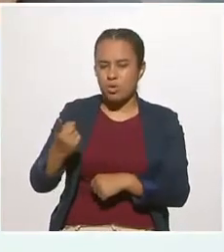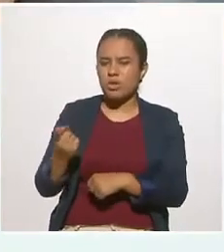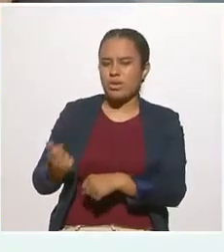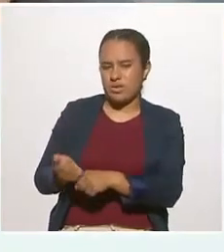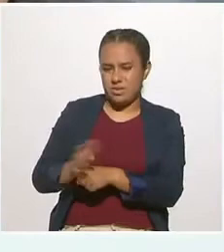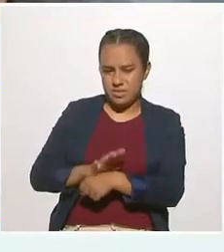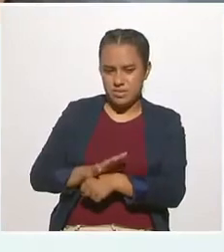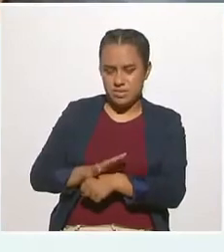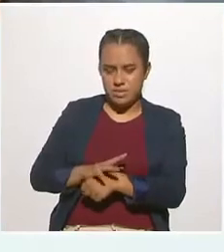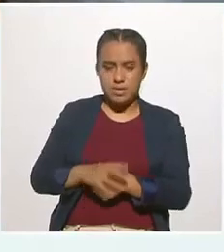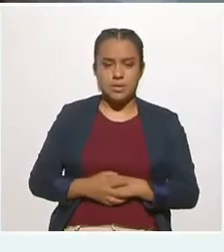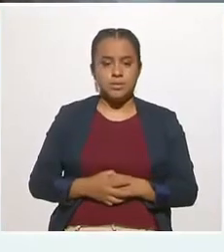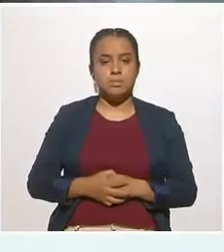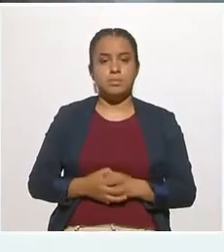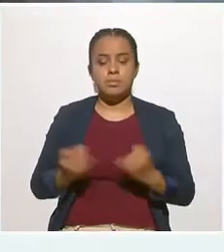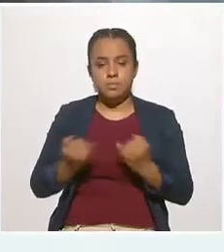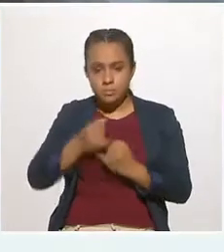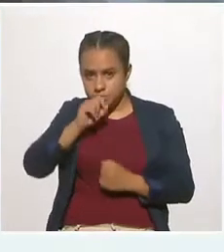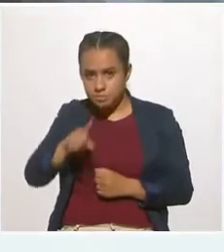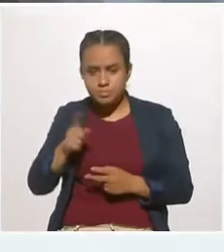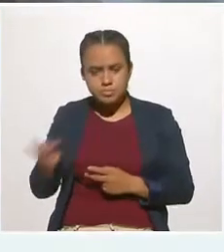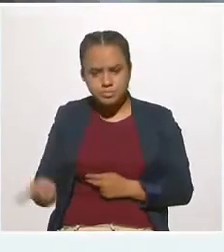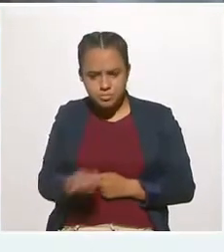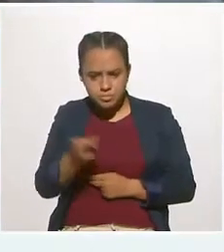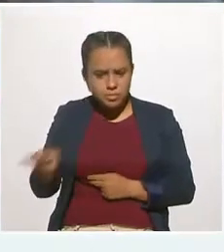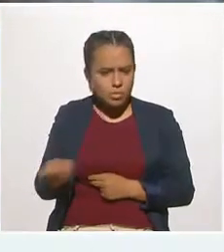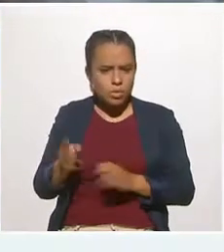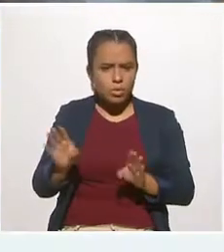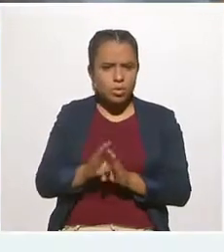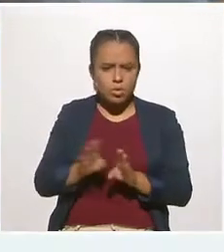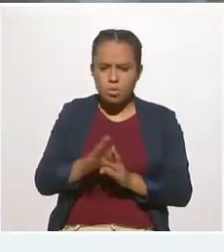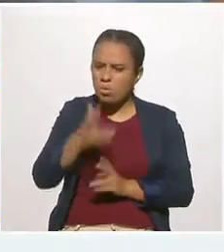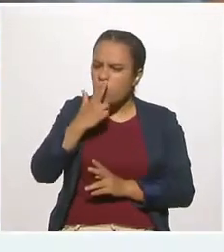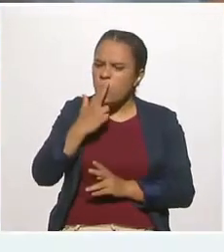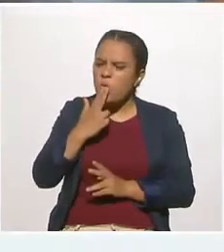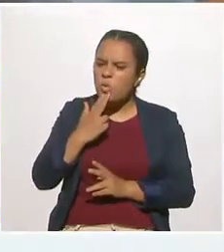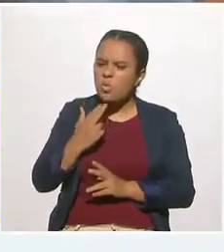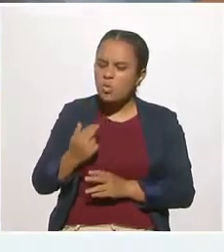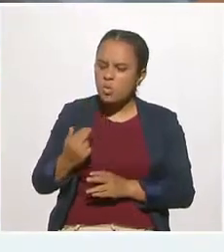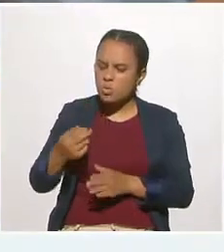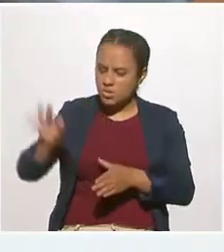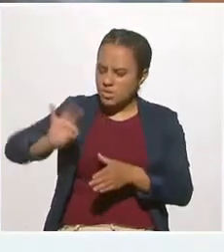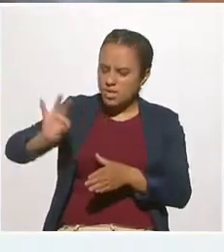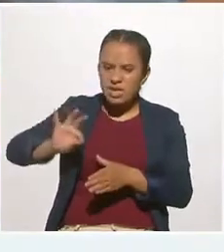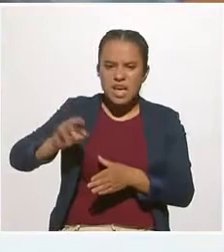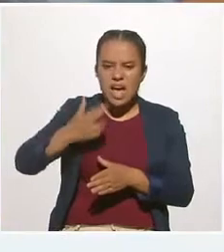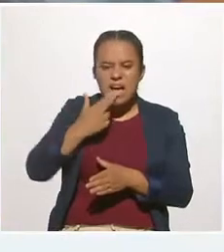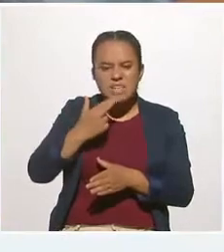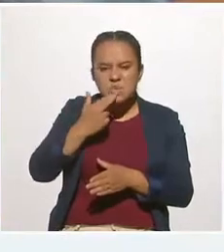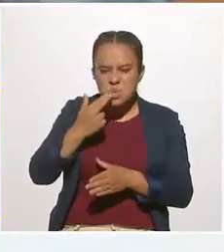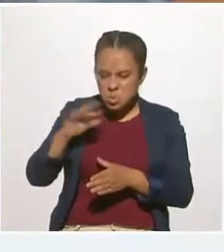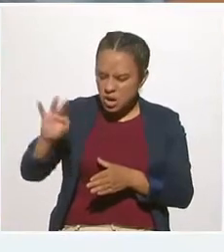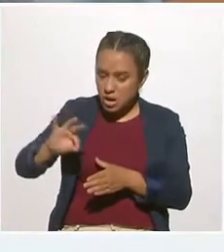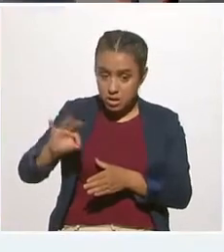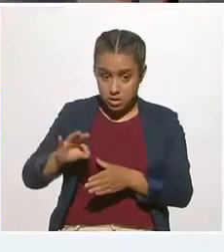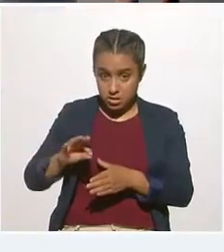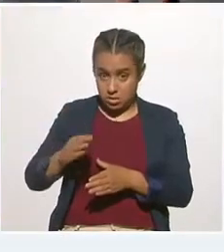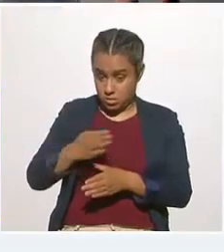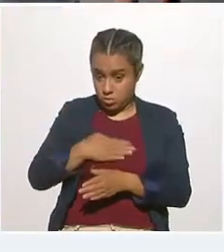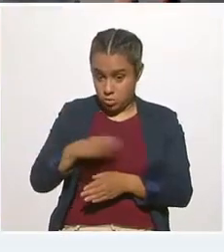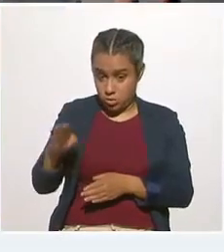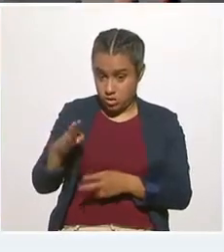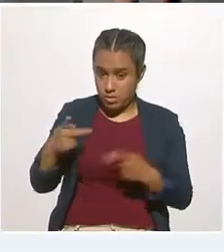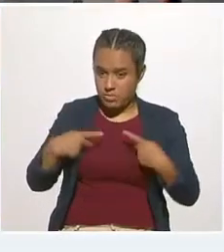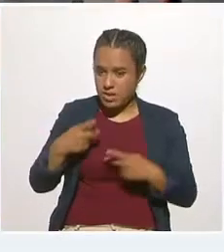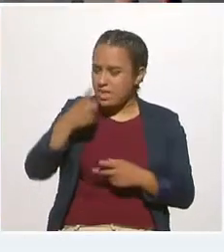también nos están preguntando acerca de los endulzantes. Ajá. ¿Es bueno que un diabético sustituya estos endulzantes en